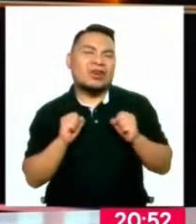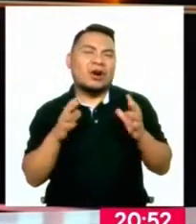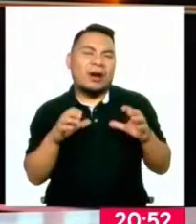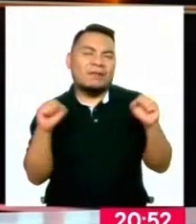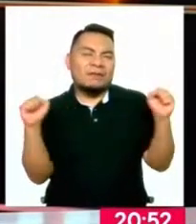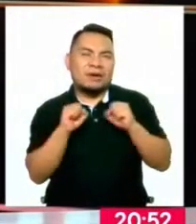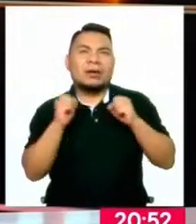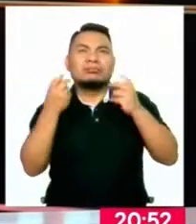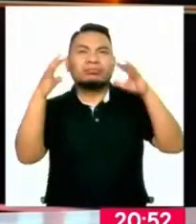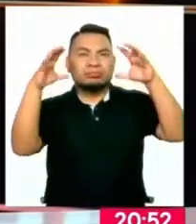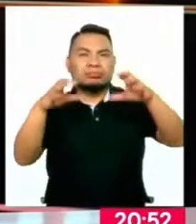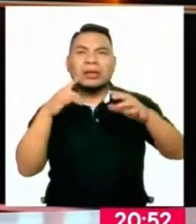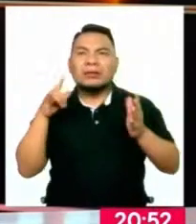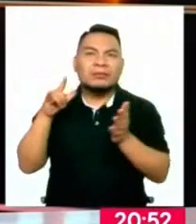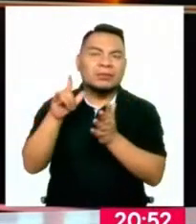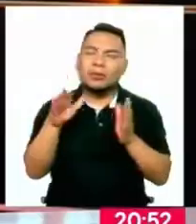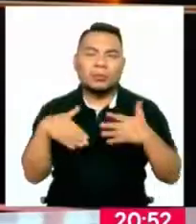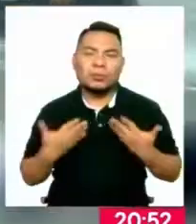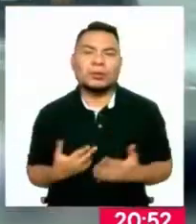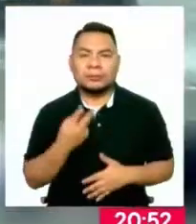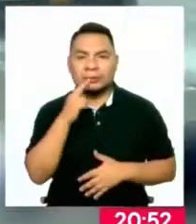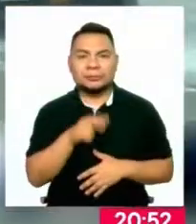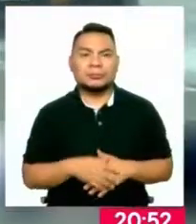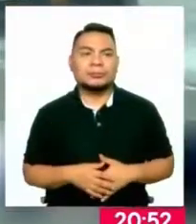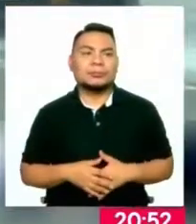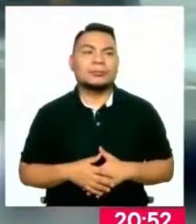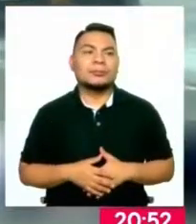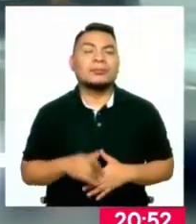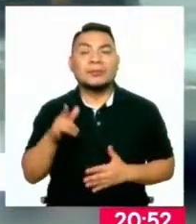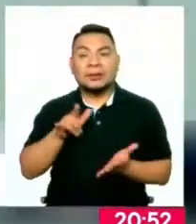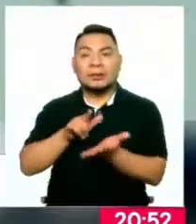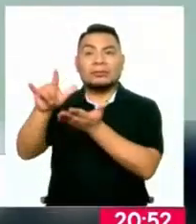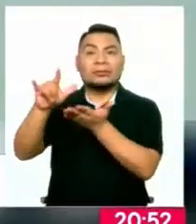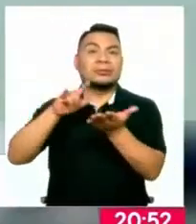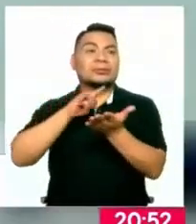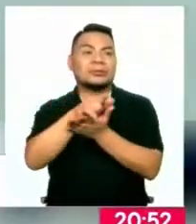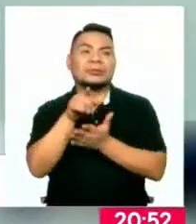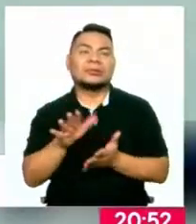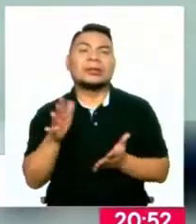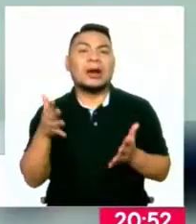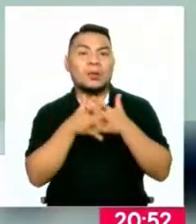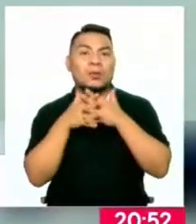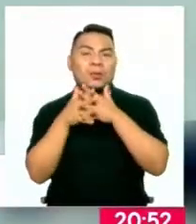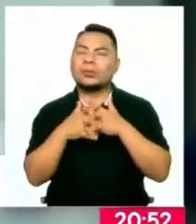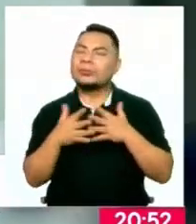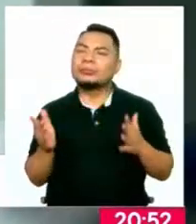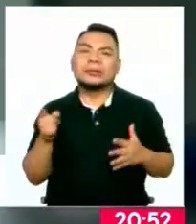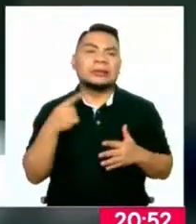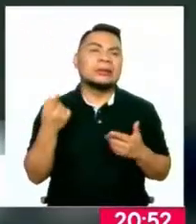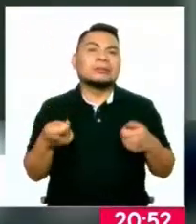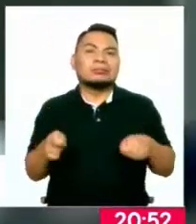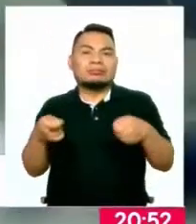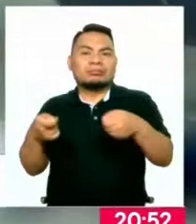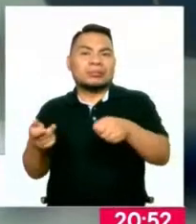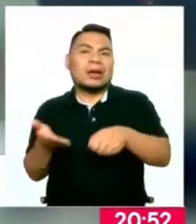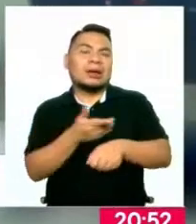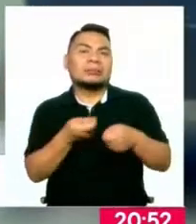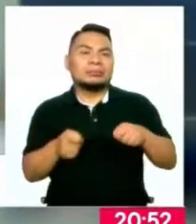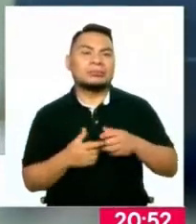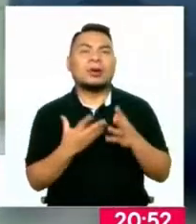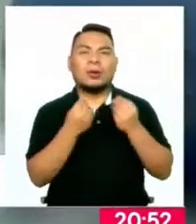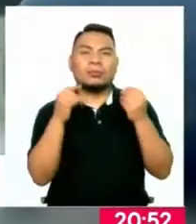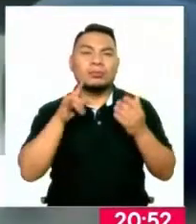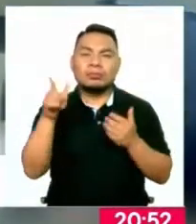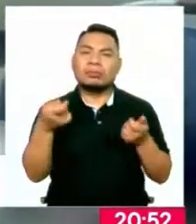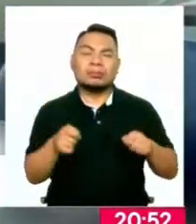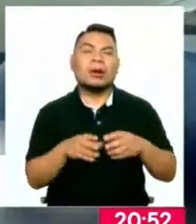vientos huracanados y bajas temperaturas. Aerolíneas en Estados Unidos cancelaron anticipadamente cientos de